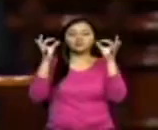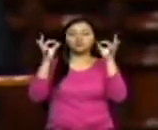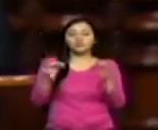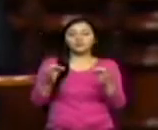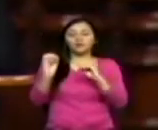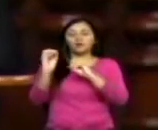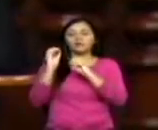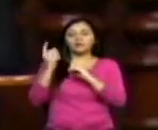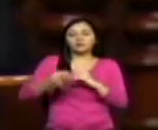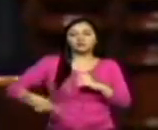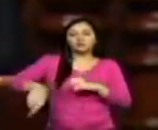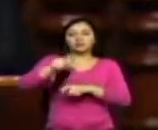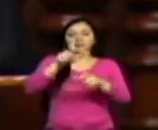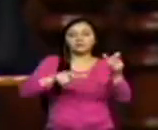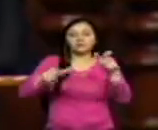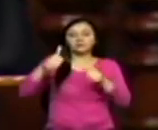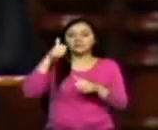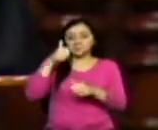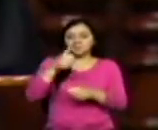los ciudadanos.